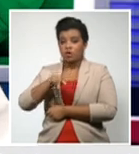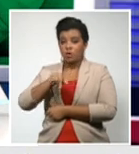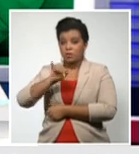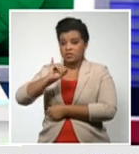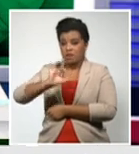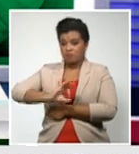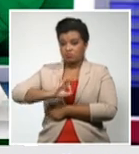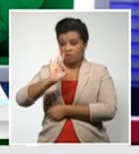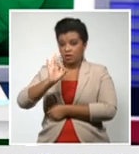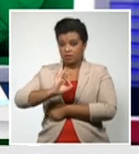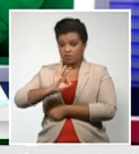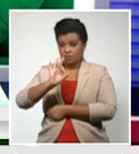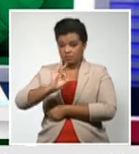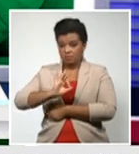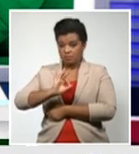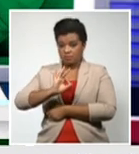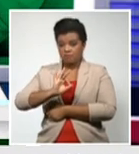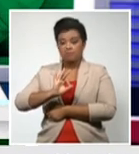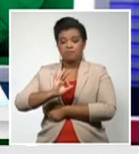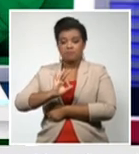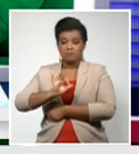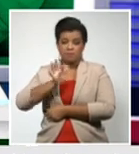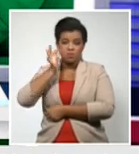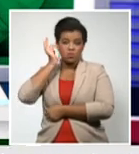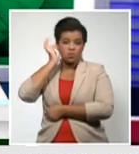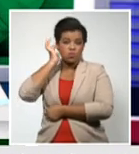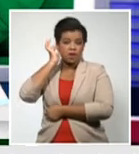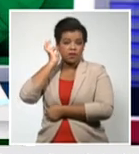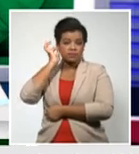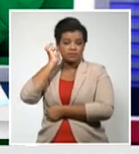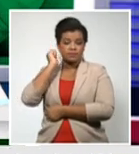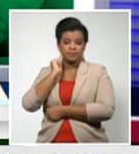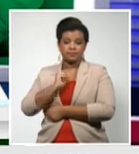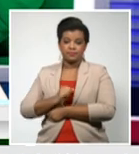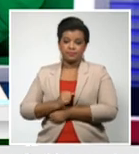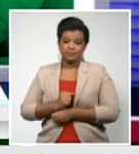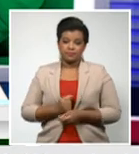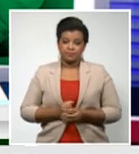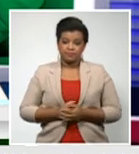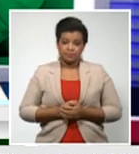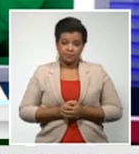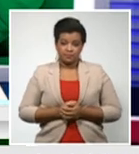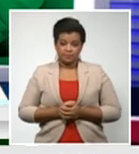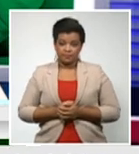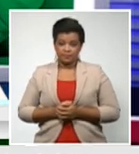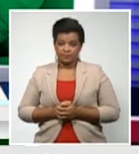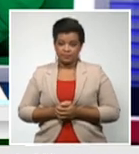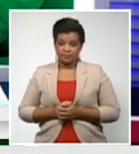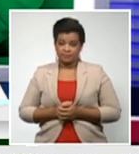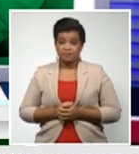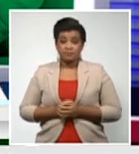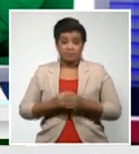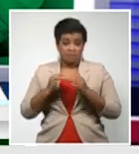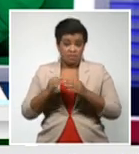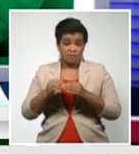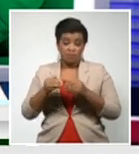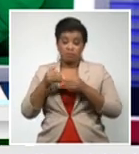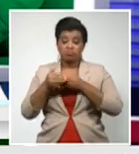55,6% del sexo femenino. Y en el acumulado es